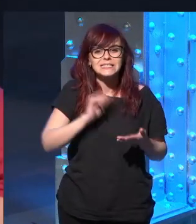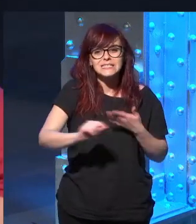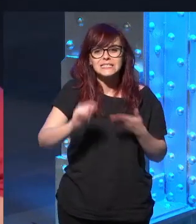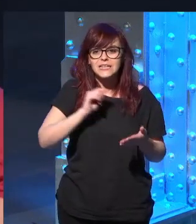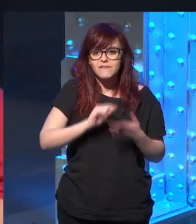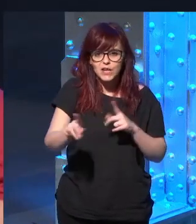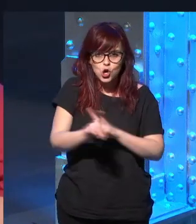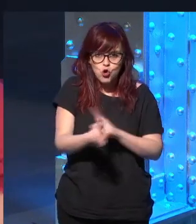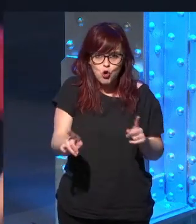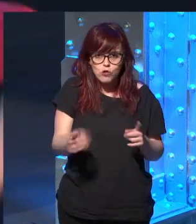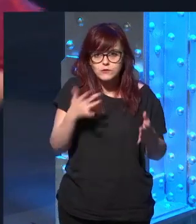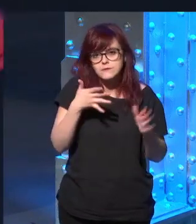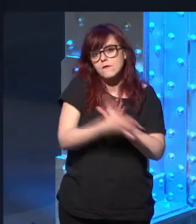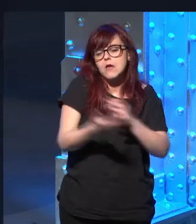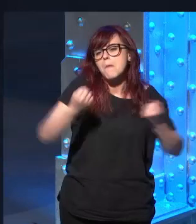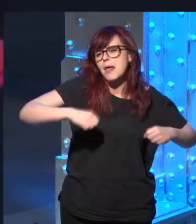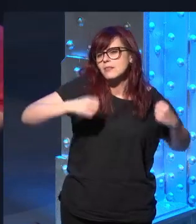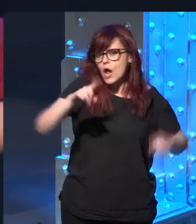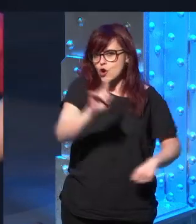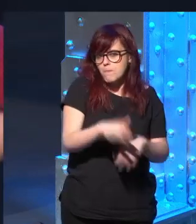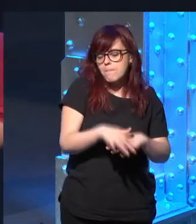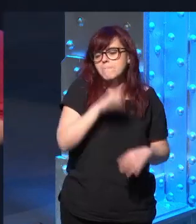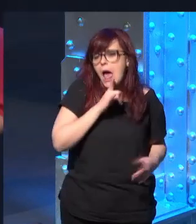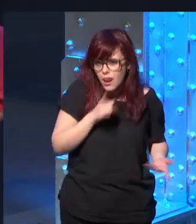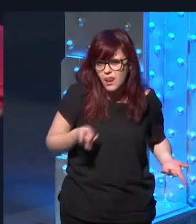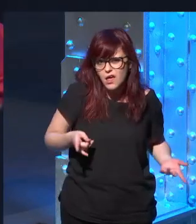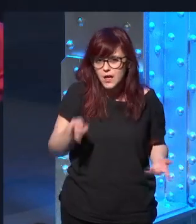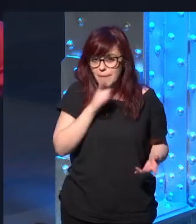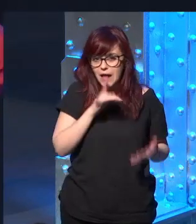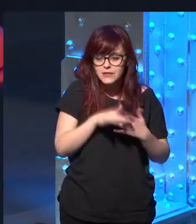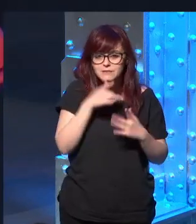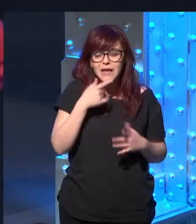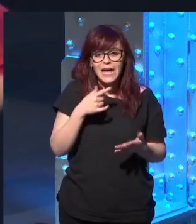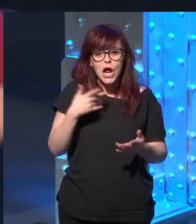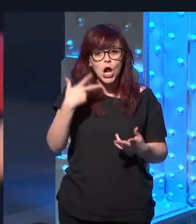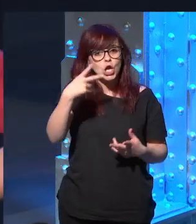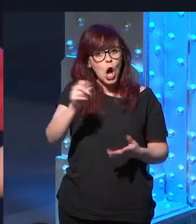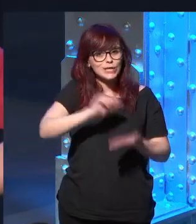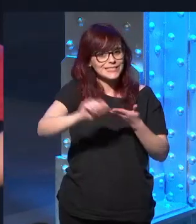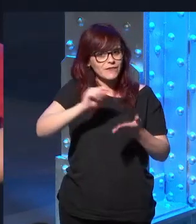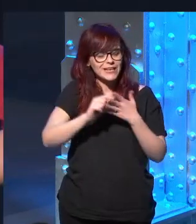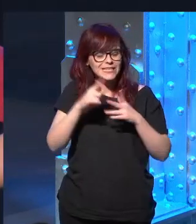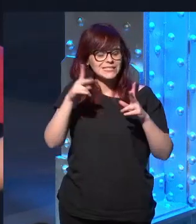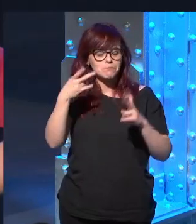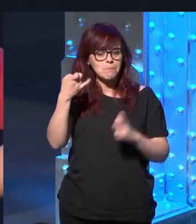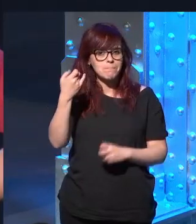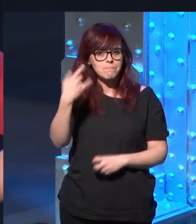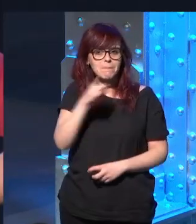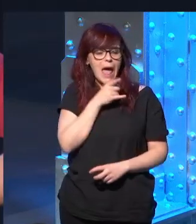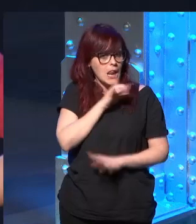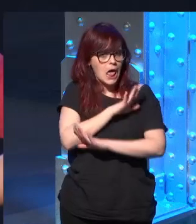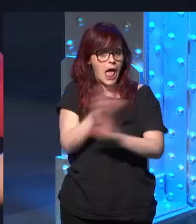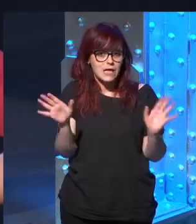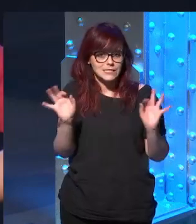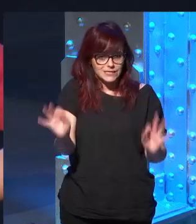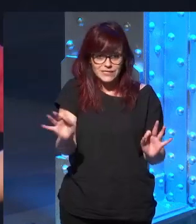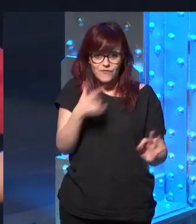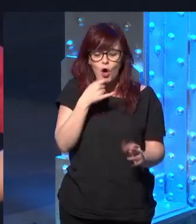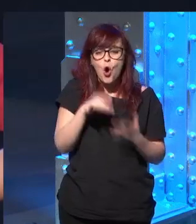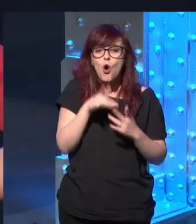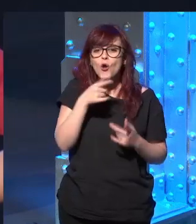no escribir es malo. No escribir es malo, qué gran titular. Hablando de titulares. Y de clickbait y estas cosas.